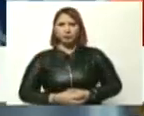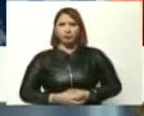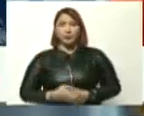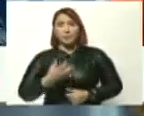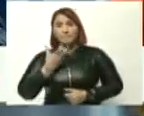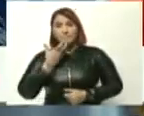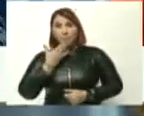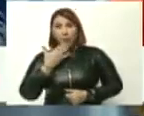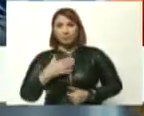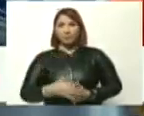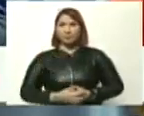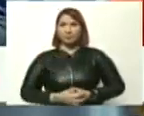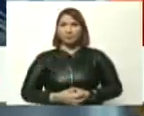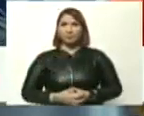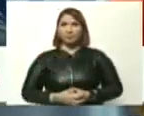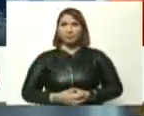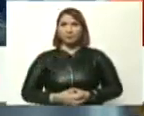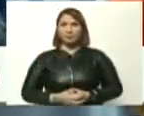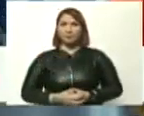ejemplo,